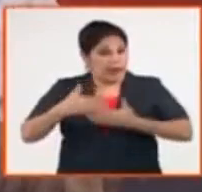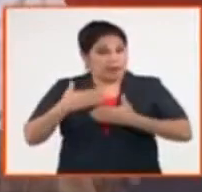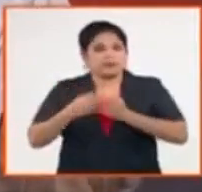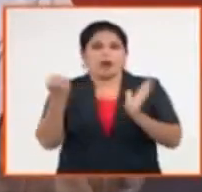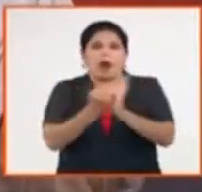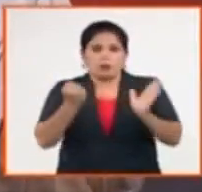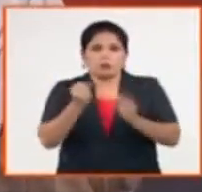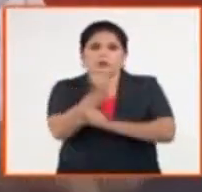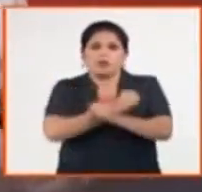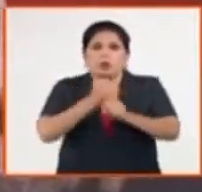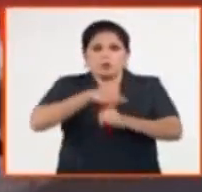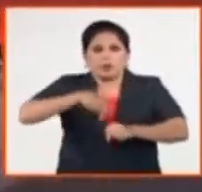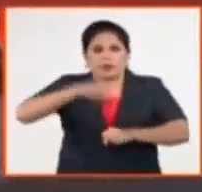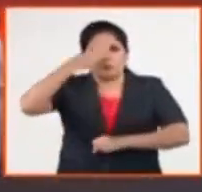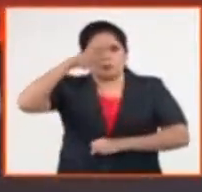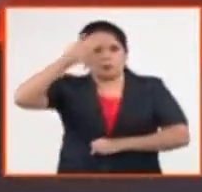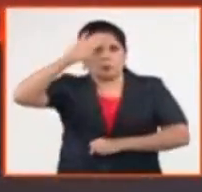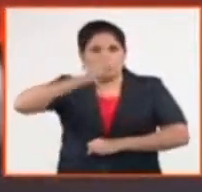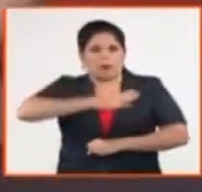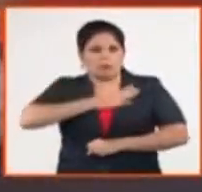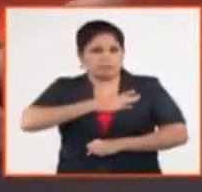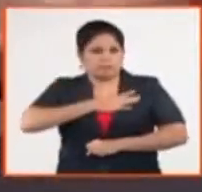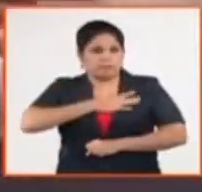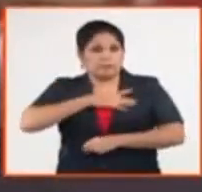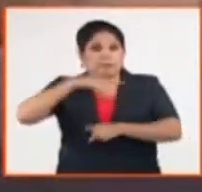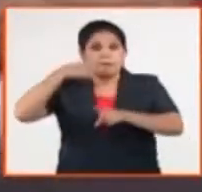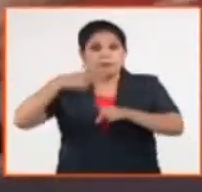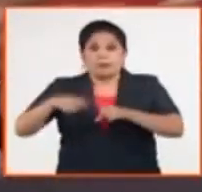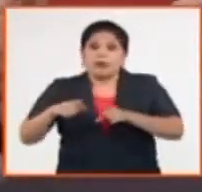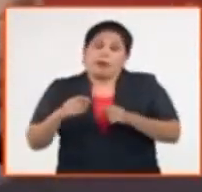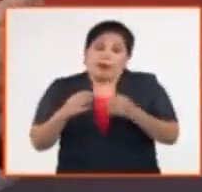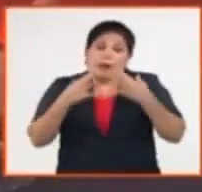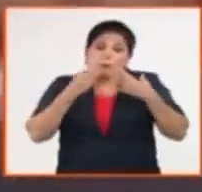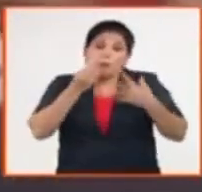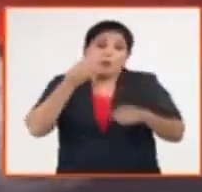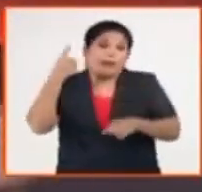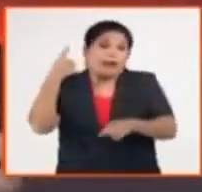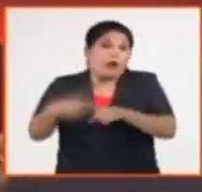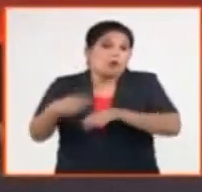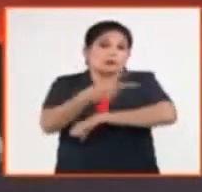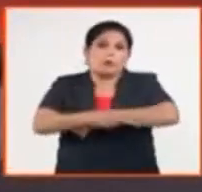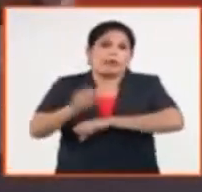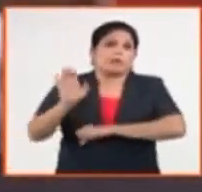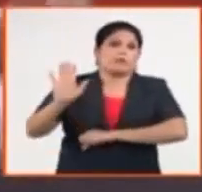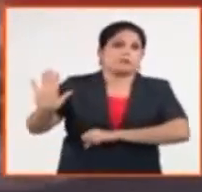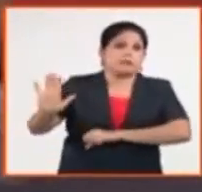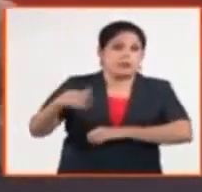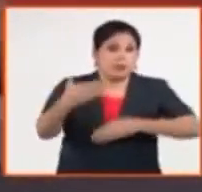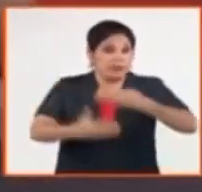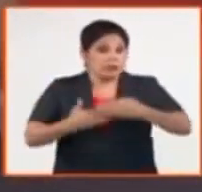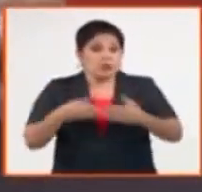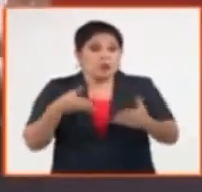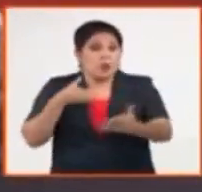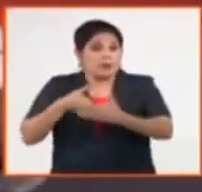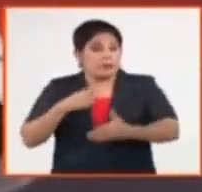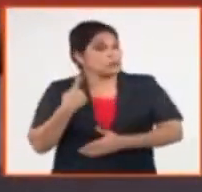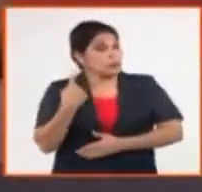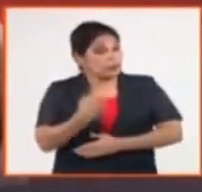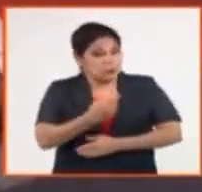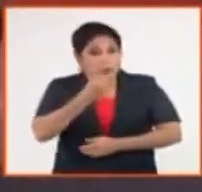el uso en su país. Ahora, y por tanto, digamos, este proceso no limita que nosotros